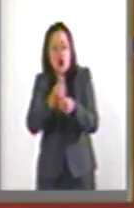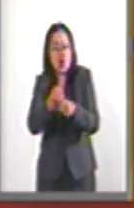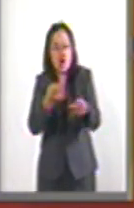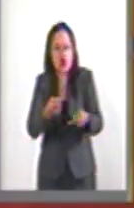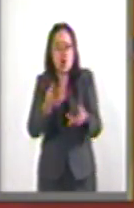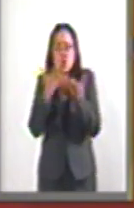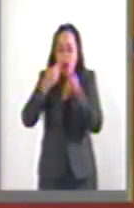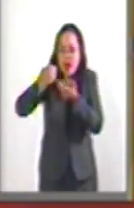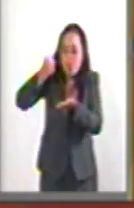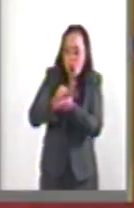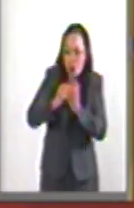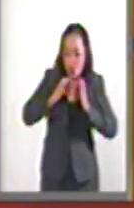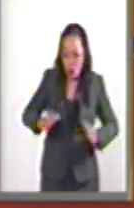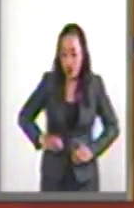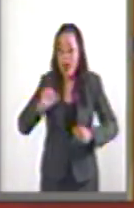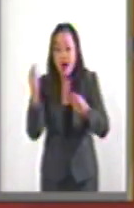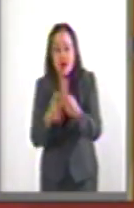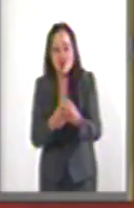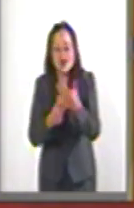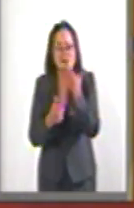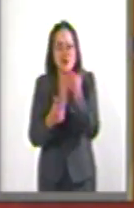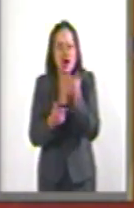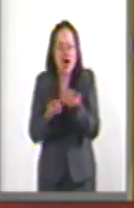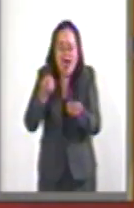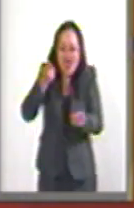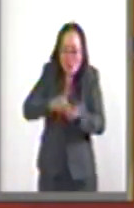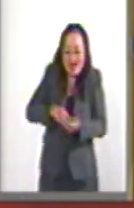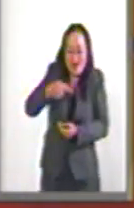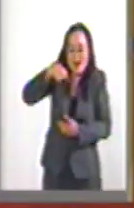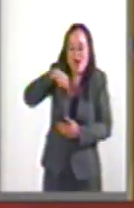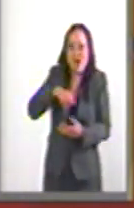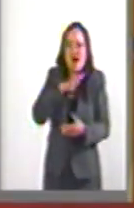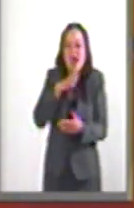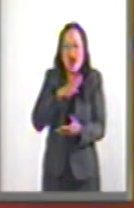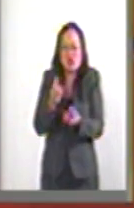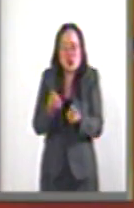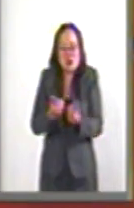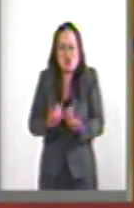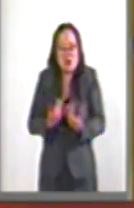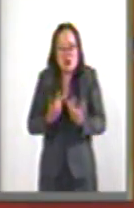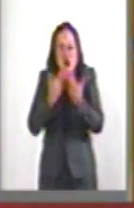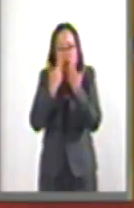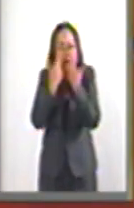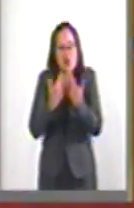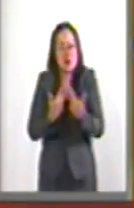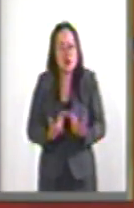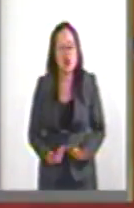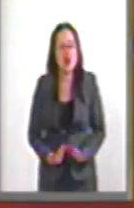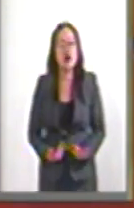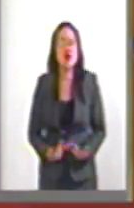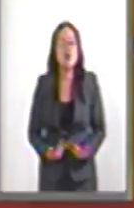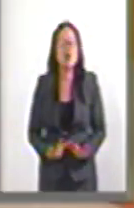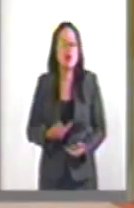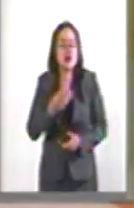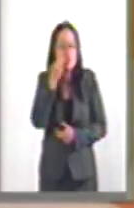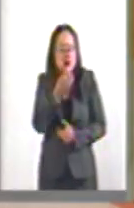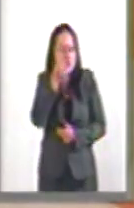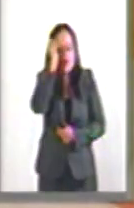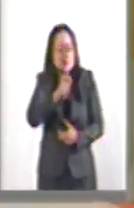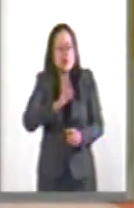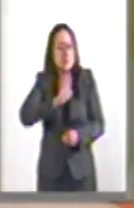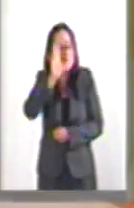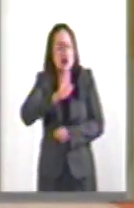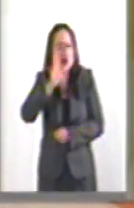huellas físicas, pero por dentro te desfiguran, te queman para siempre. Es como si te